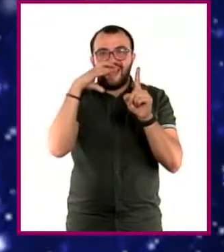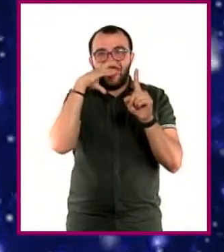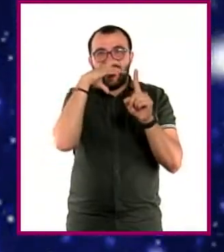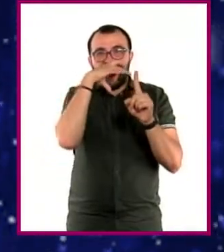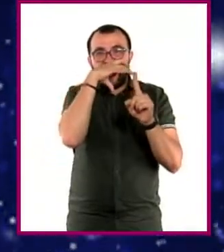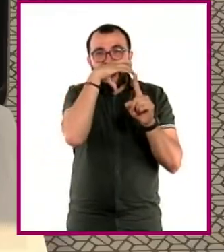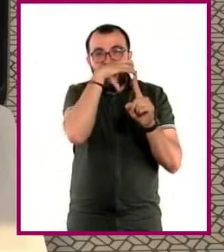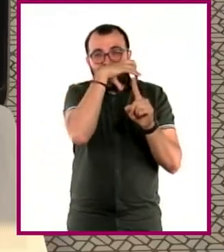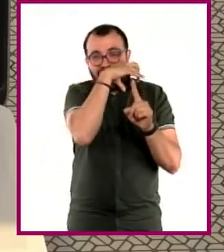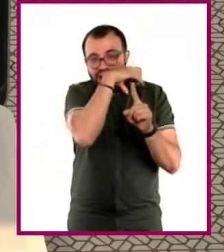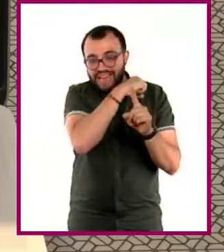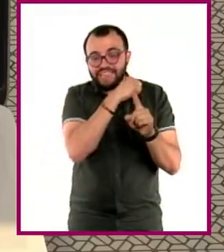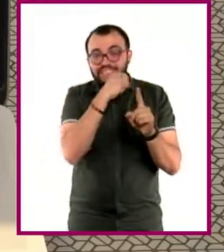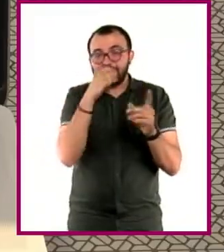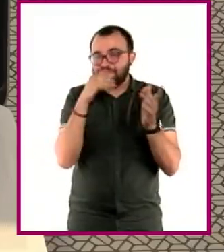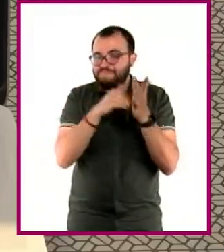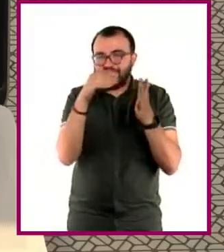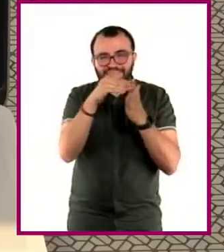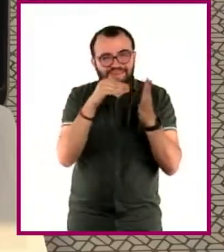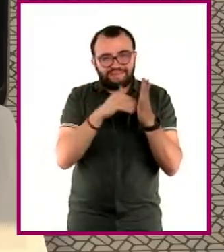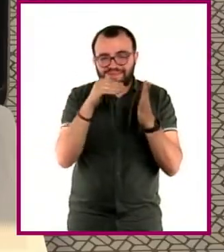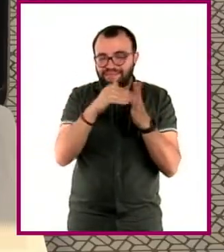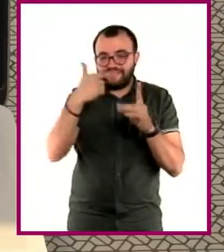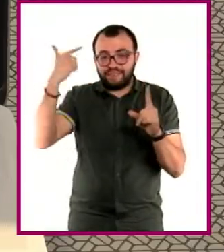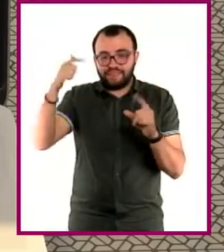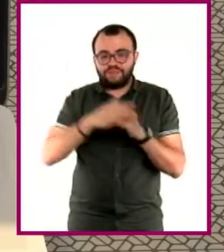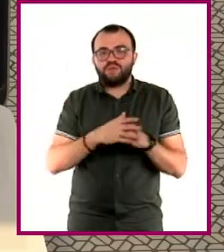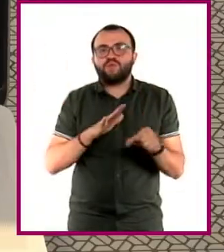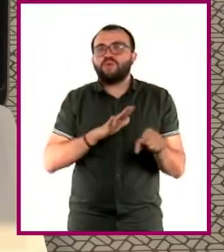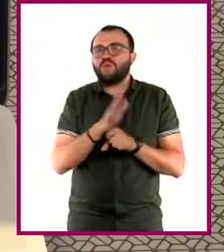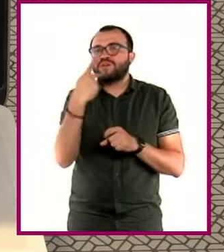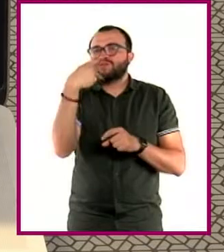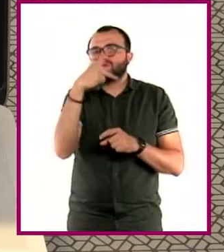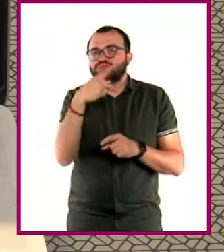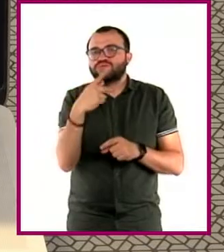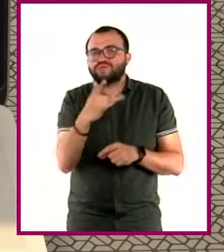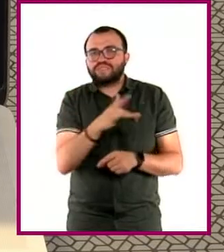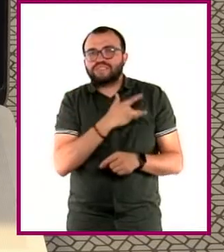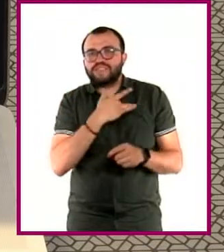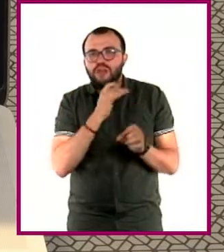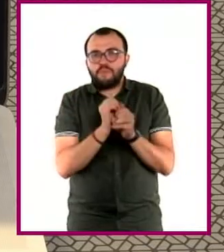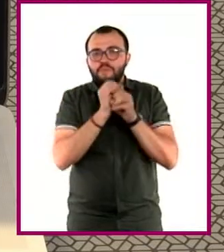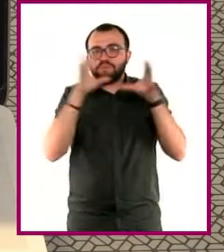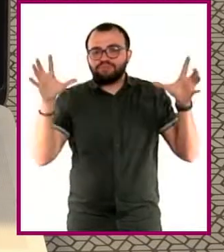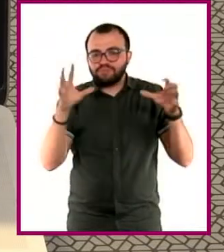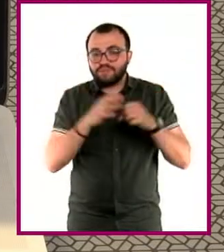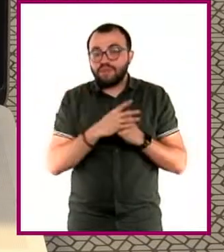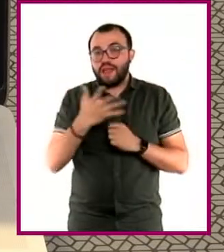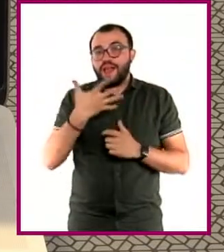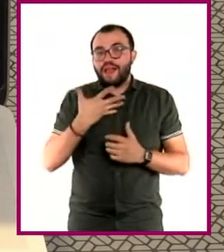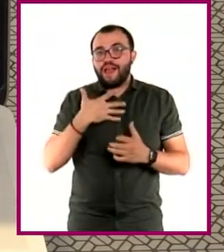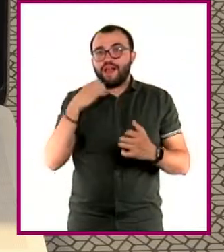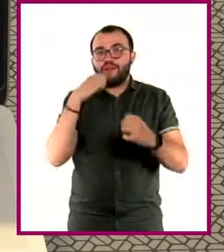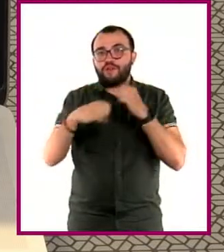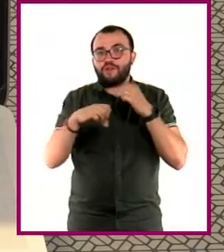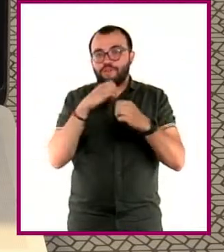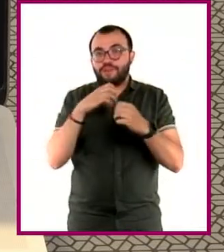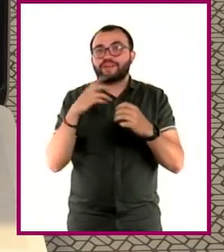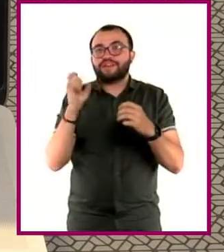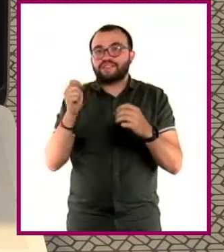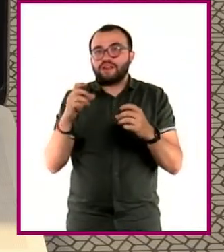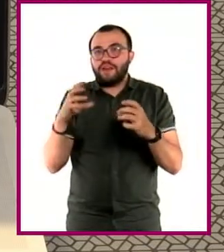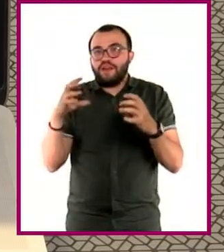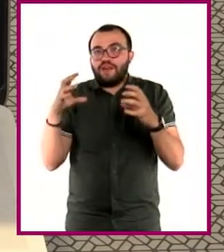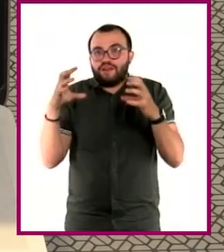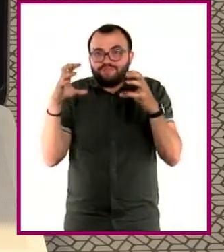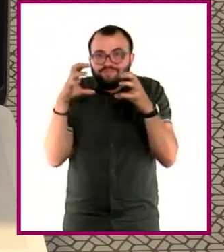el caldero estelar. Las reacciones que van a ocurrir van a tener que ver con el hecho de que hay una competencia entre la gravedad